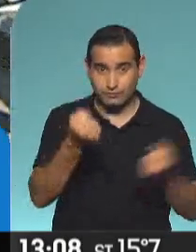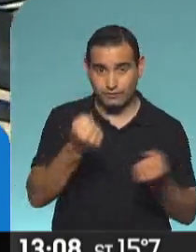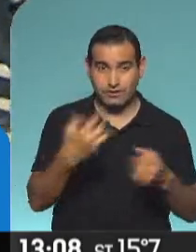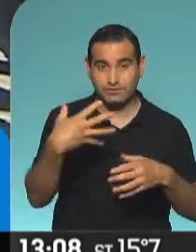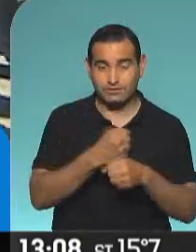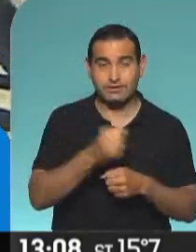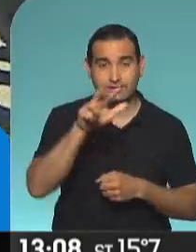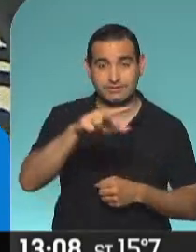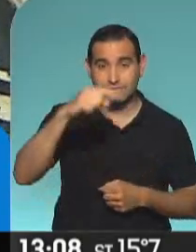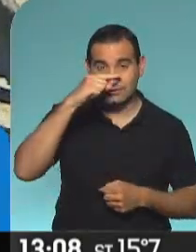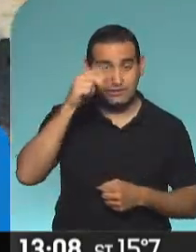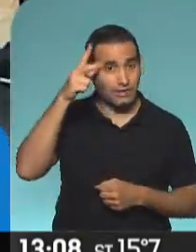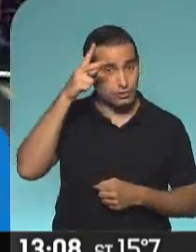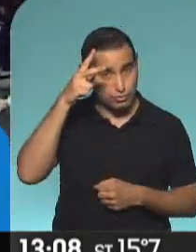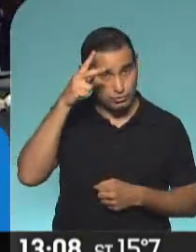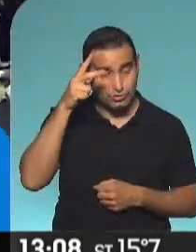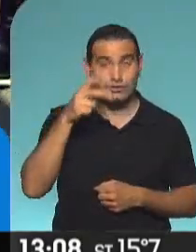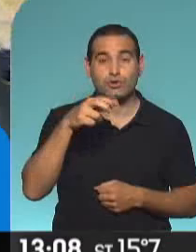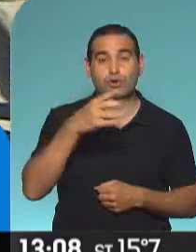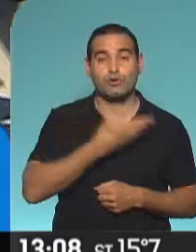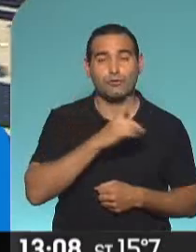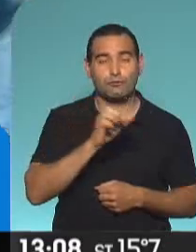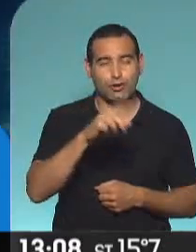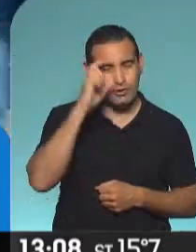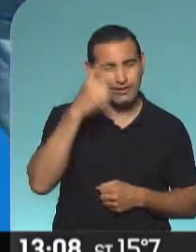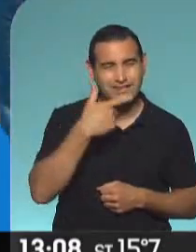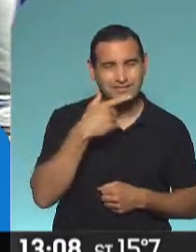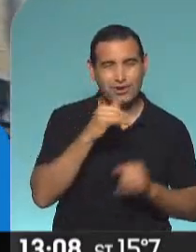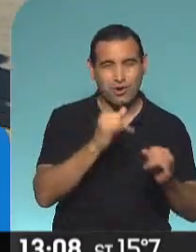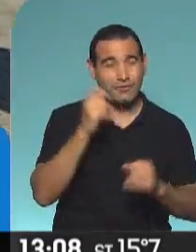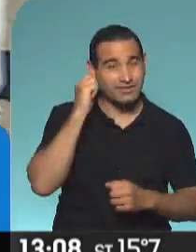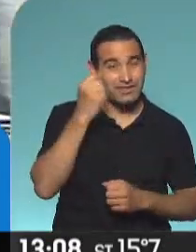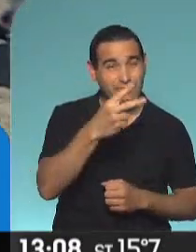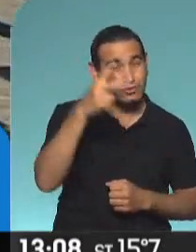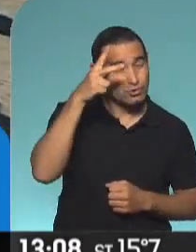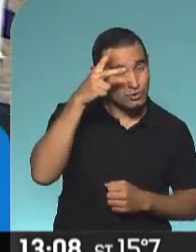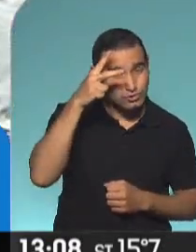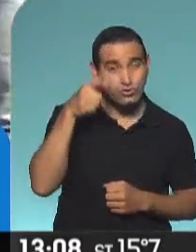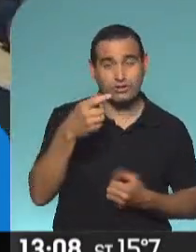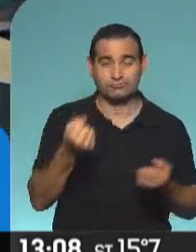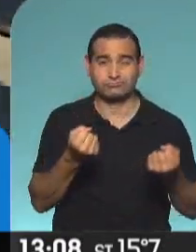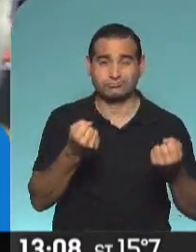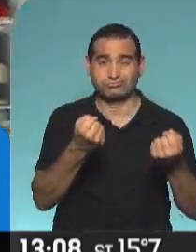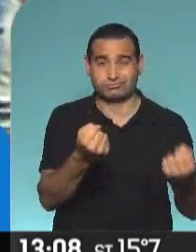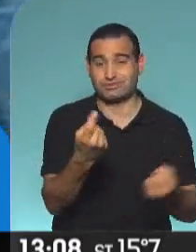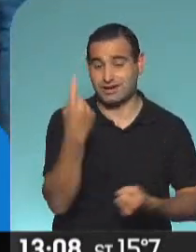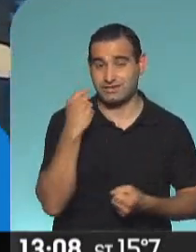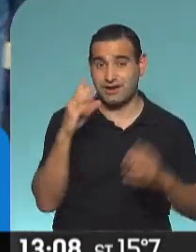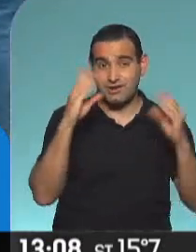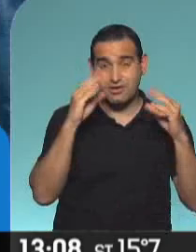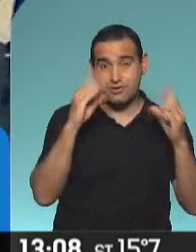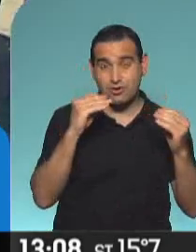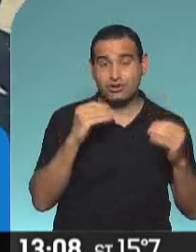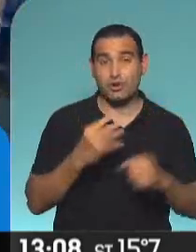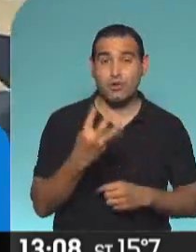las 378, en donde Pablo Flores, este joven de tan solo 28 años, iba conduciendo en las horas de la noche de ayer y